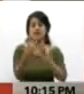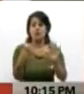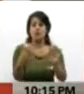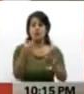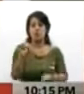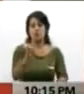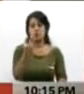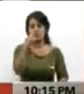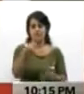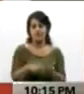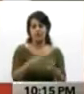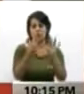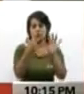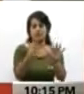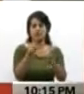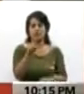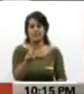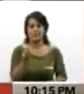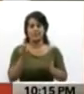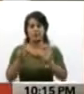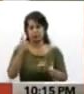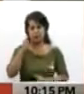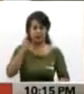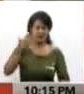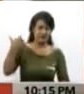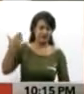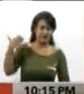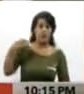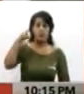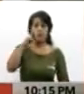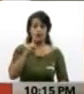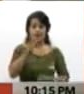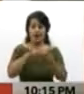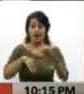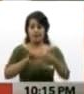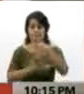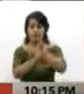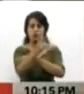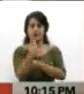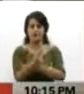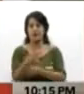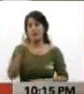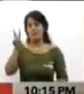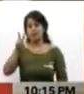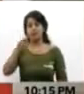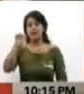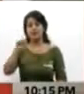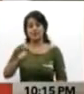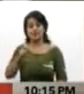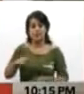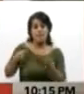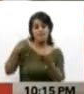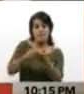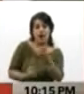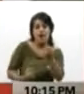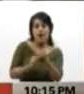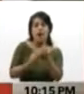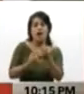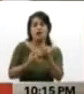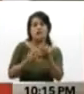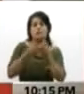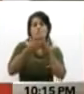1818, en la cual le trata sobre la indemnización que Venezuela hará efectiva a favor de los dueños de los buques